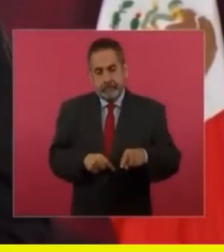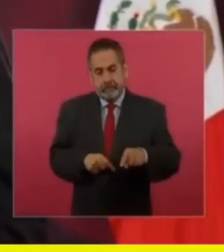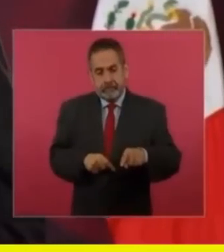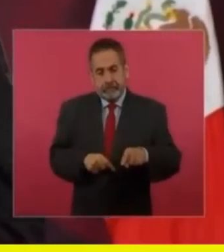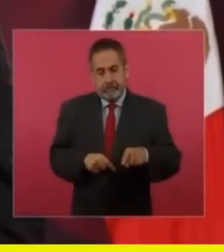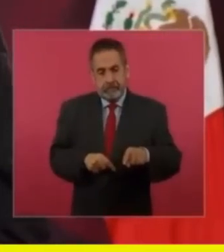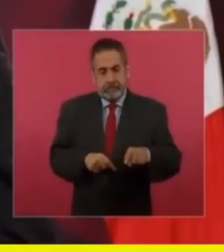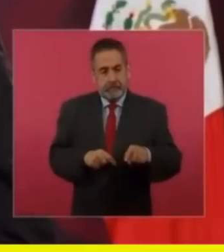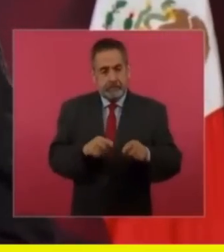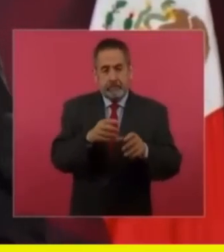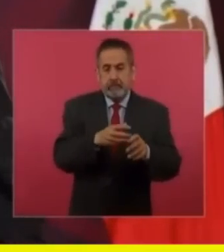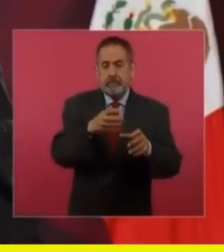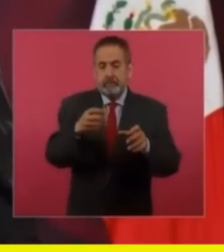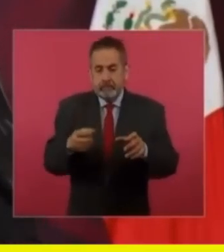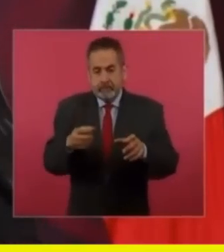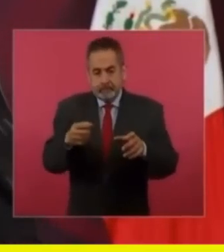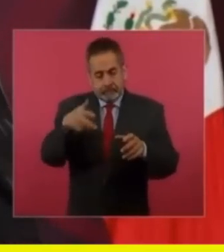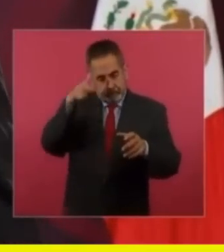Hidalgo y